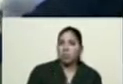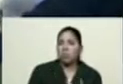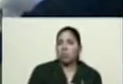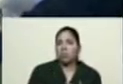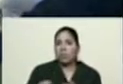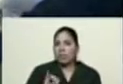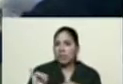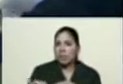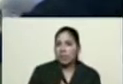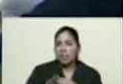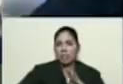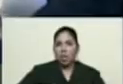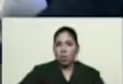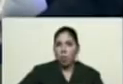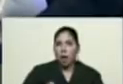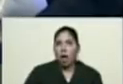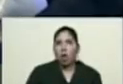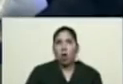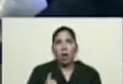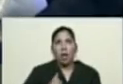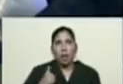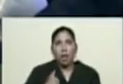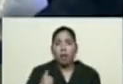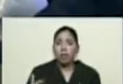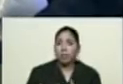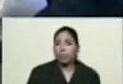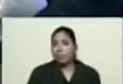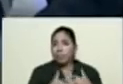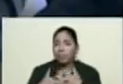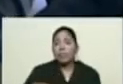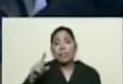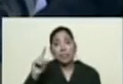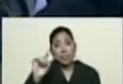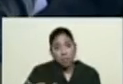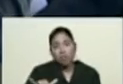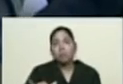Lucía, Trinidad y Tobago, Canadá, Estados Unidos y Puerto Rico.